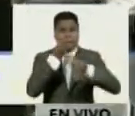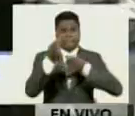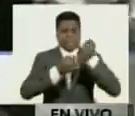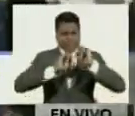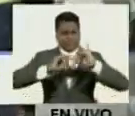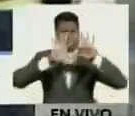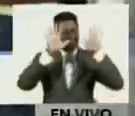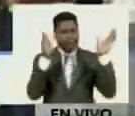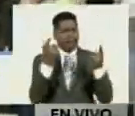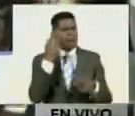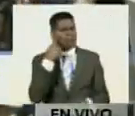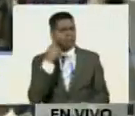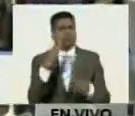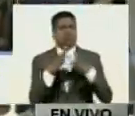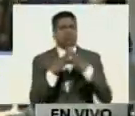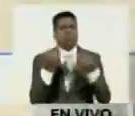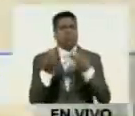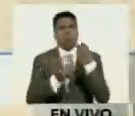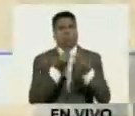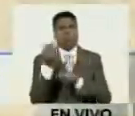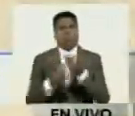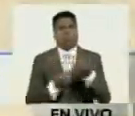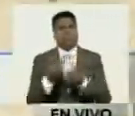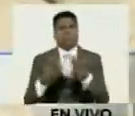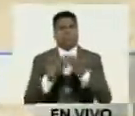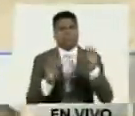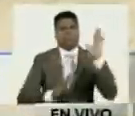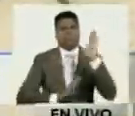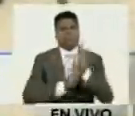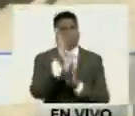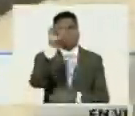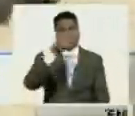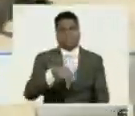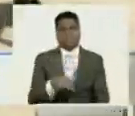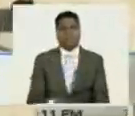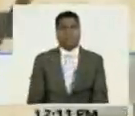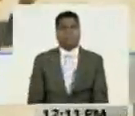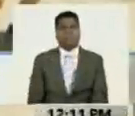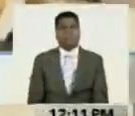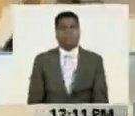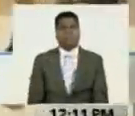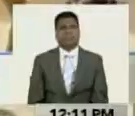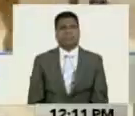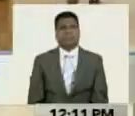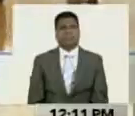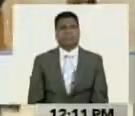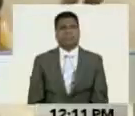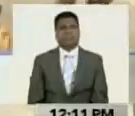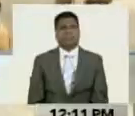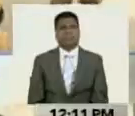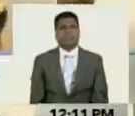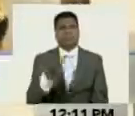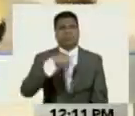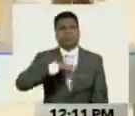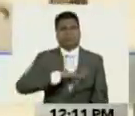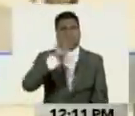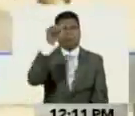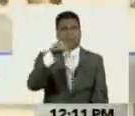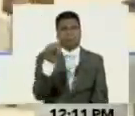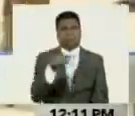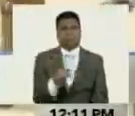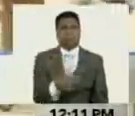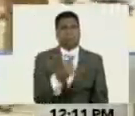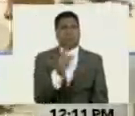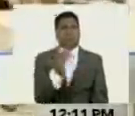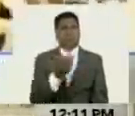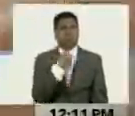además todo este dispositivo que se va a desarrollar en la ciudad capital. Ciertamente. Bueno, nosotros vamos a tener, como tú